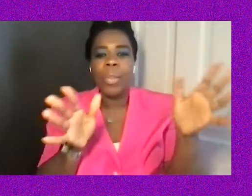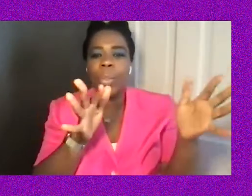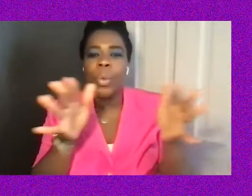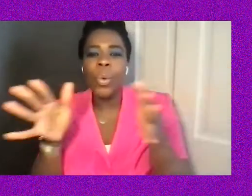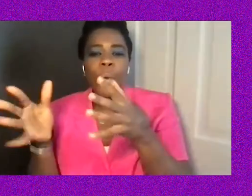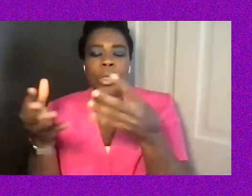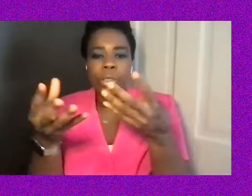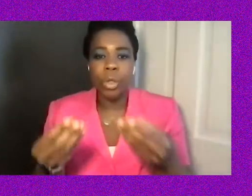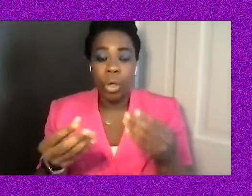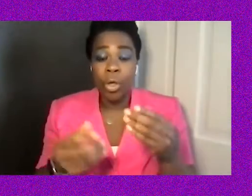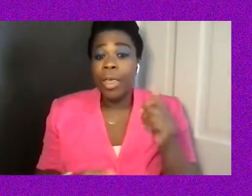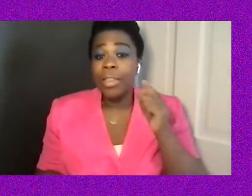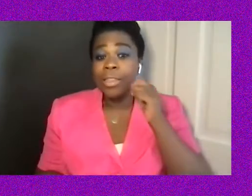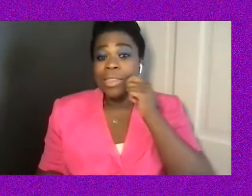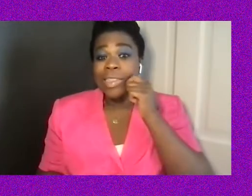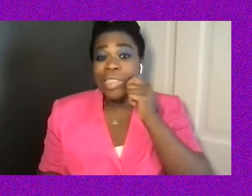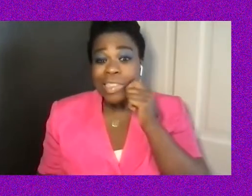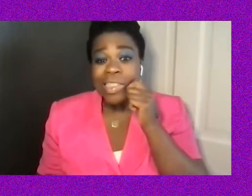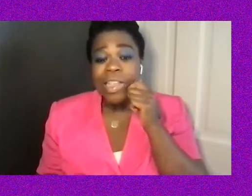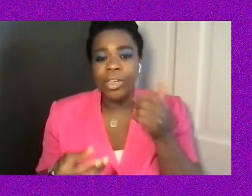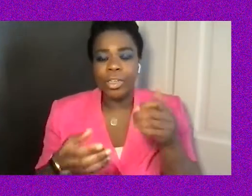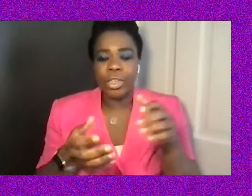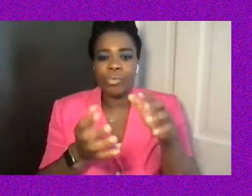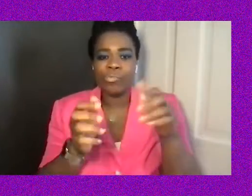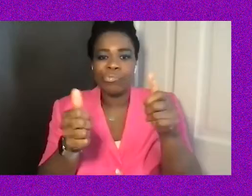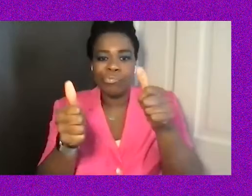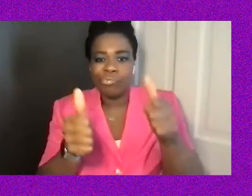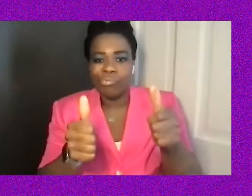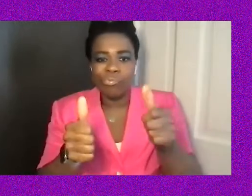flesh concedes to por el viento.